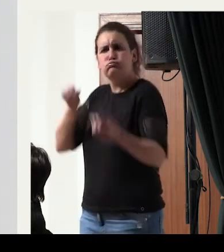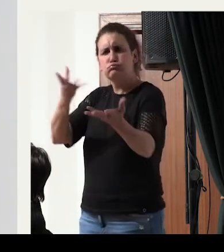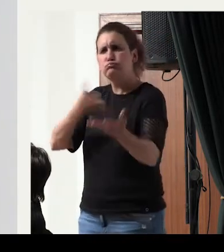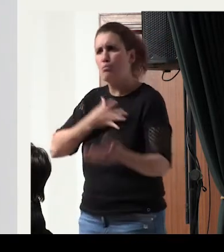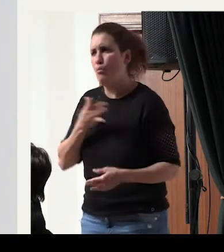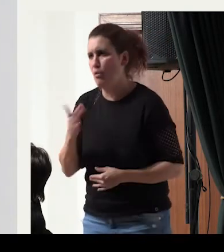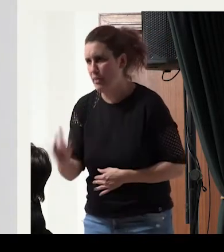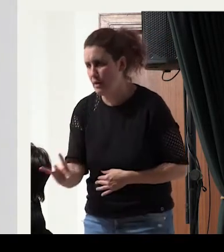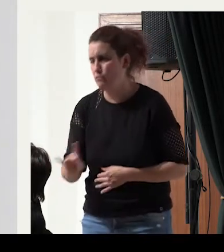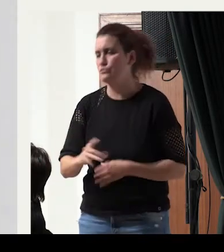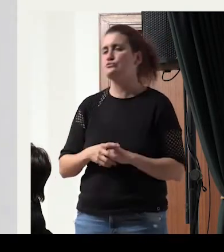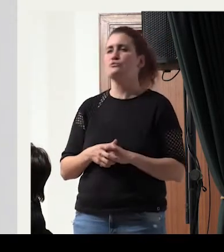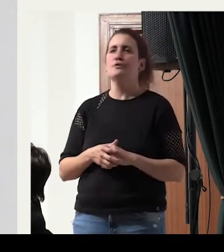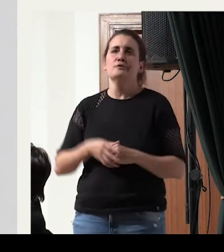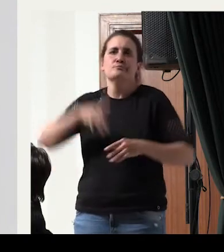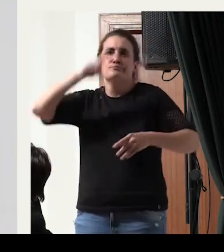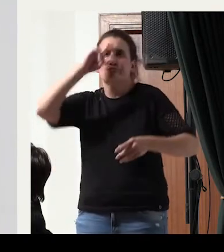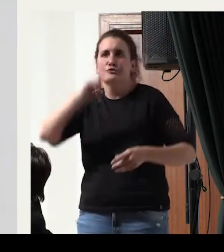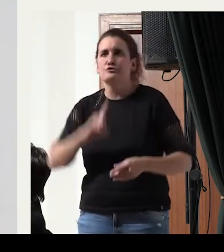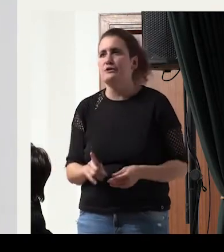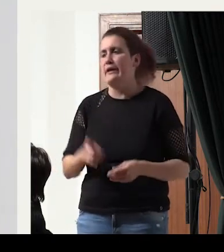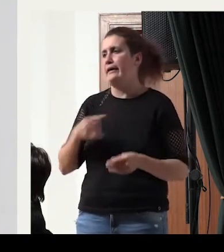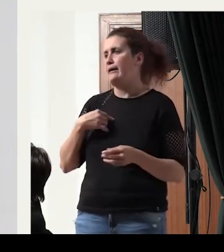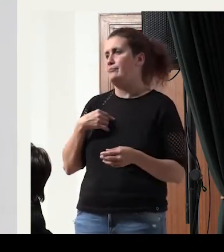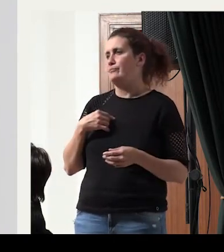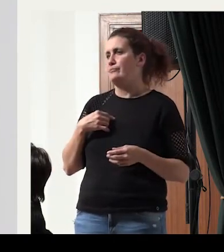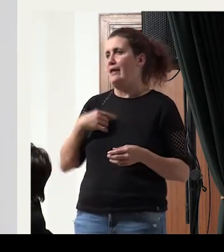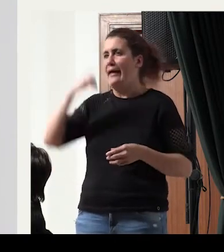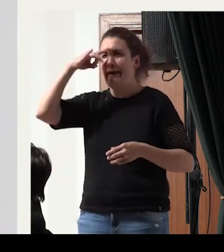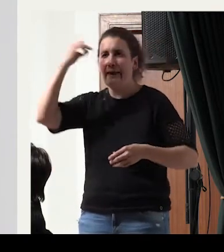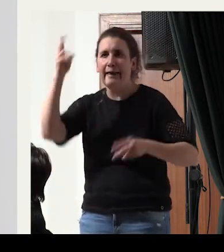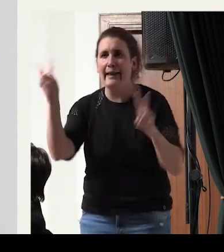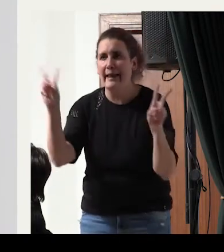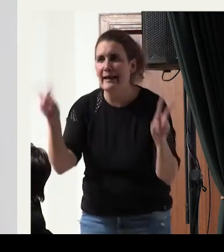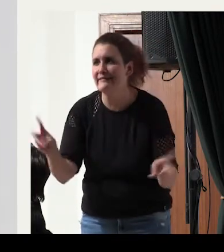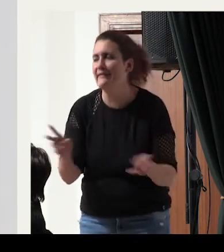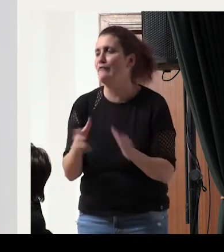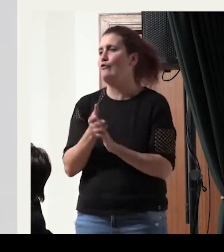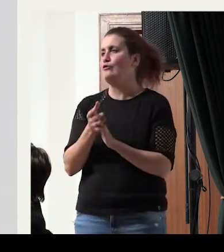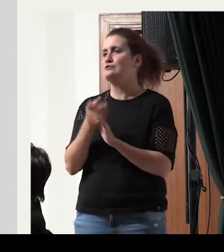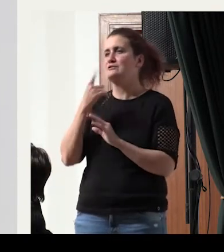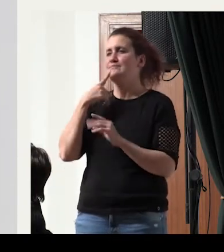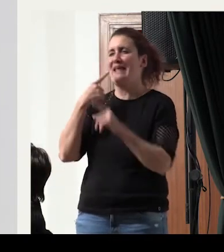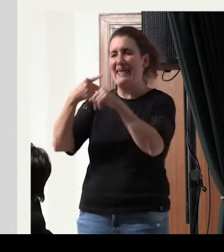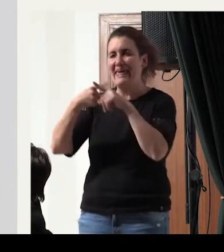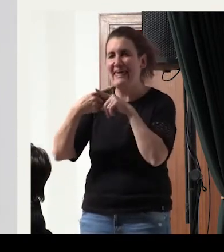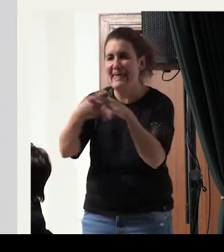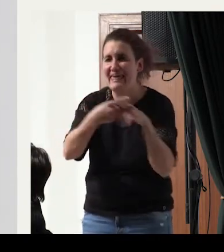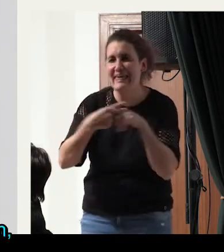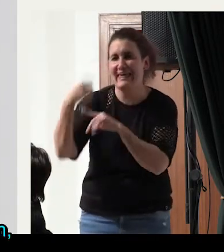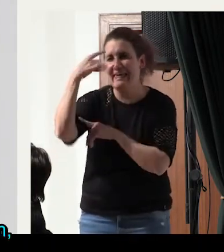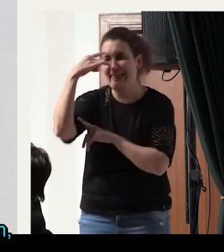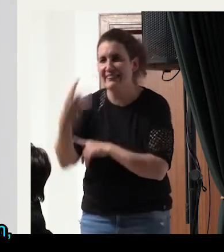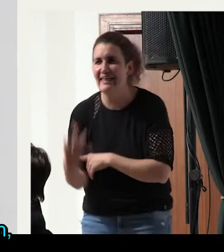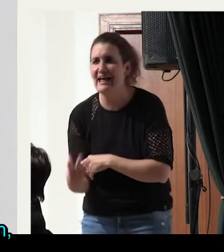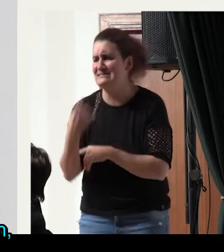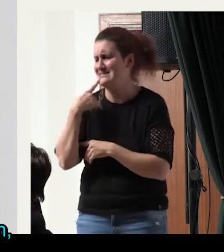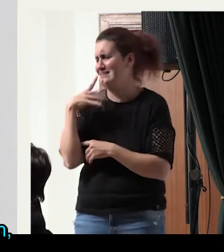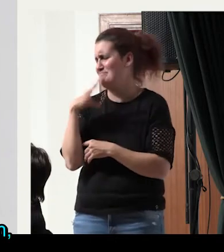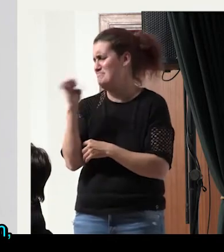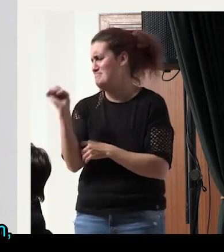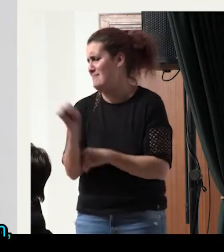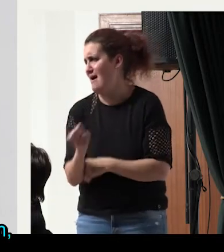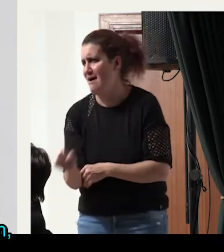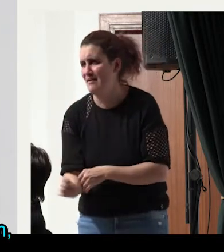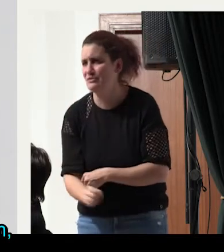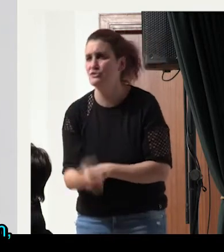yo qué sé, ser creativos, compartir ideas, es que es fantástico. Es que la gente que